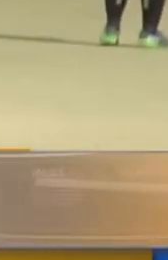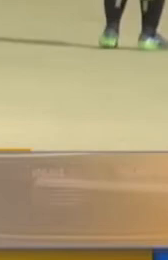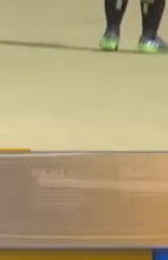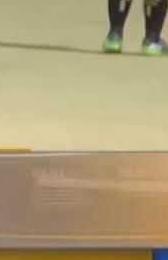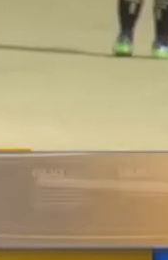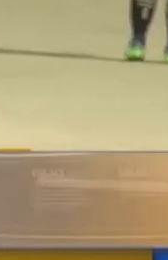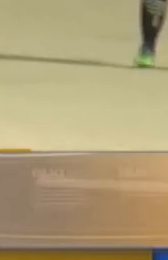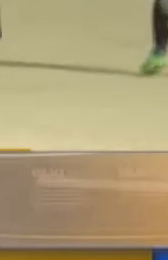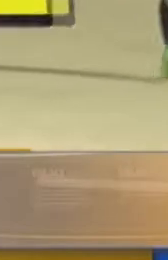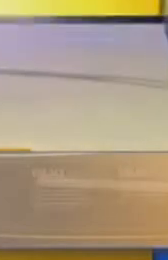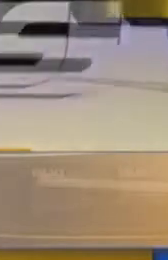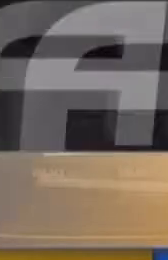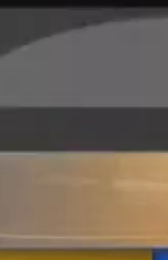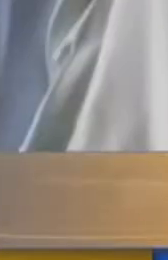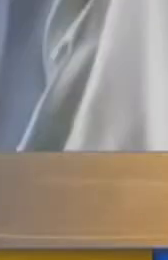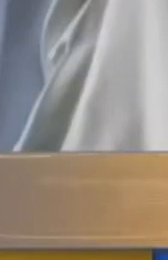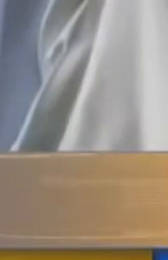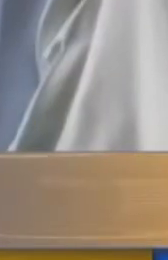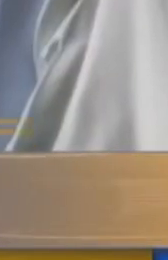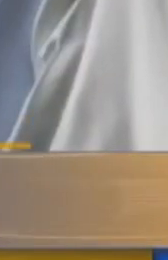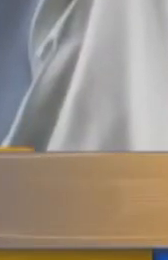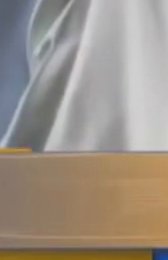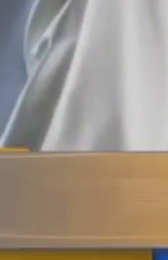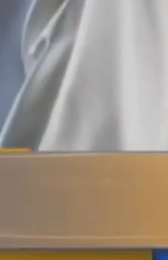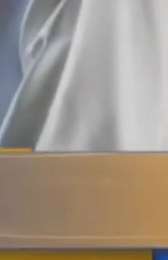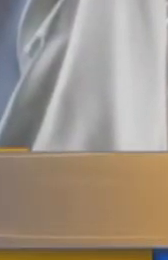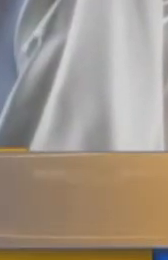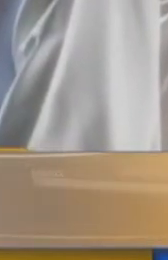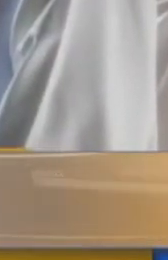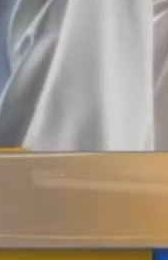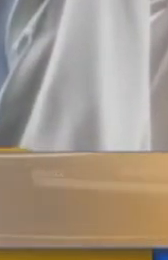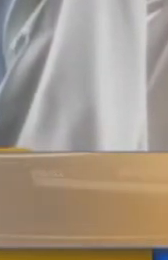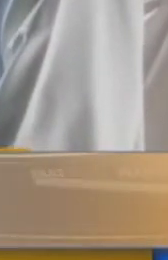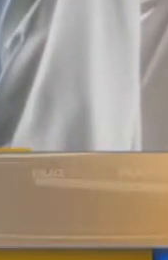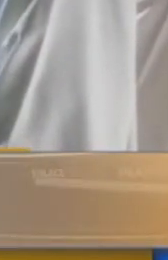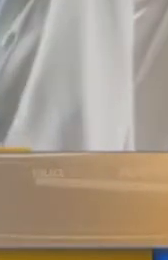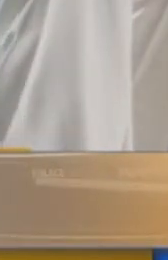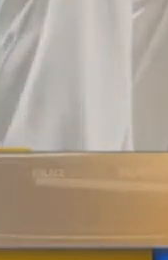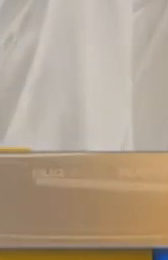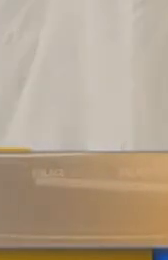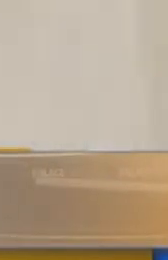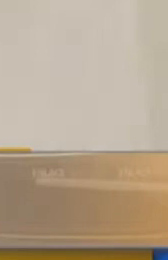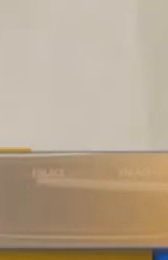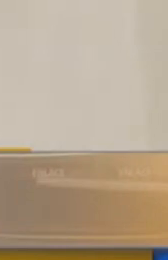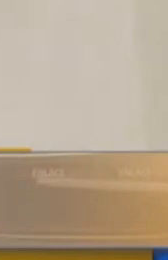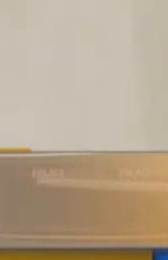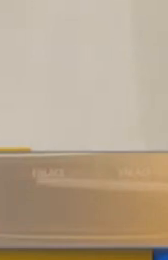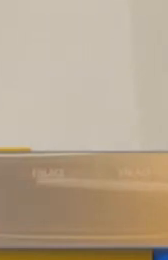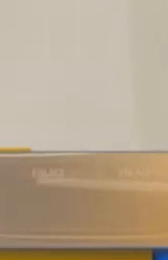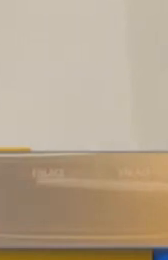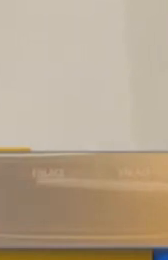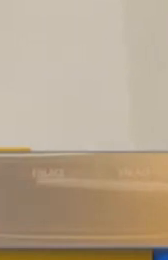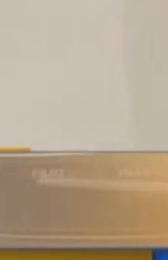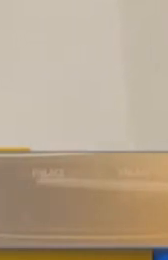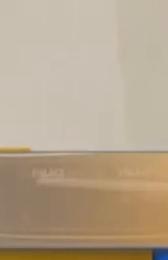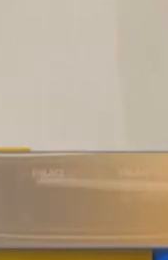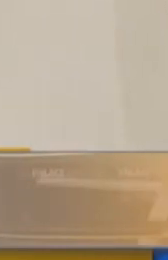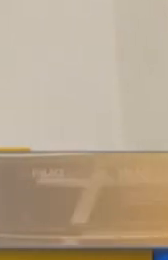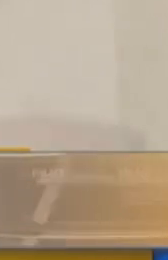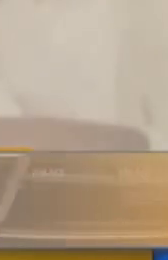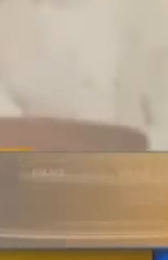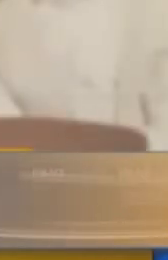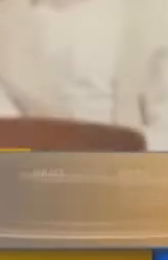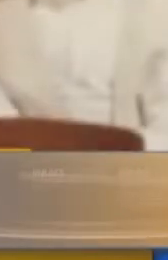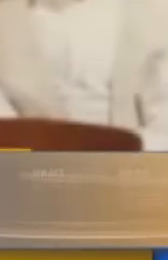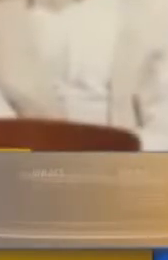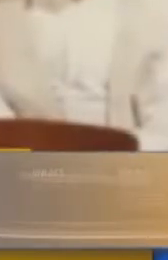técnico entre las competidoras. Y al cierre, la congregación de jesuitas conmemora en esta fecha su día. En la iglesia Sagrado Corazón de